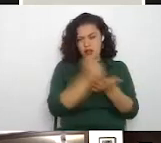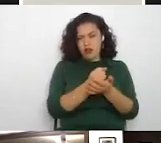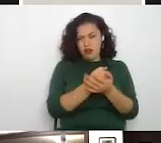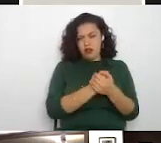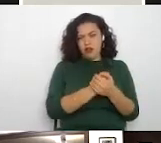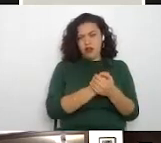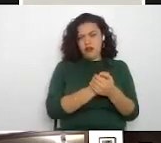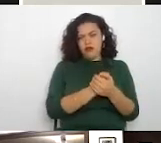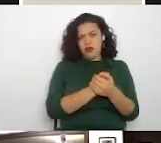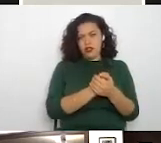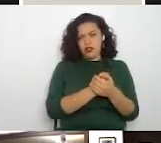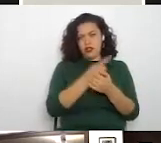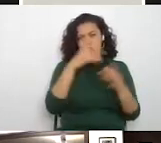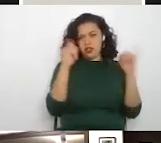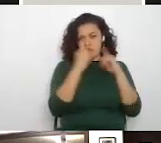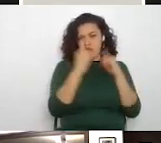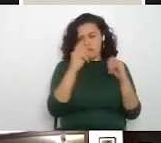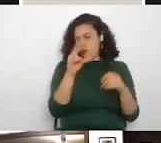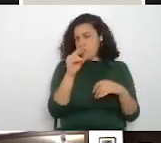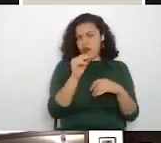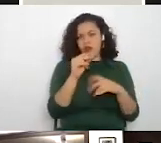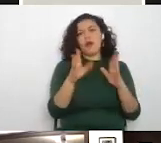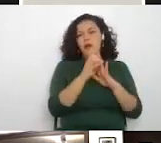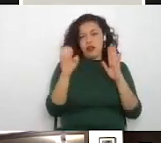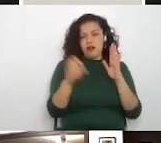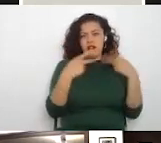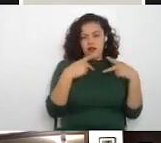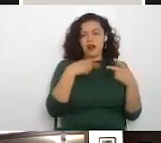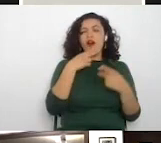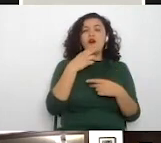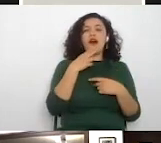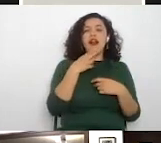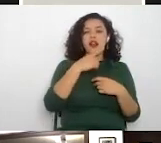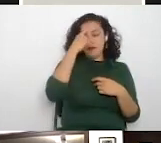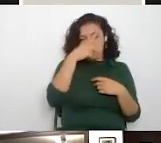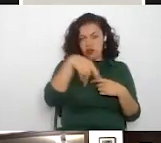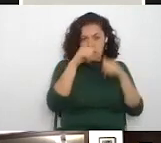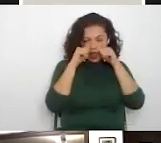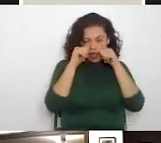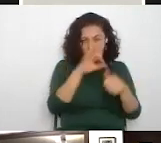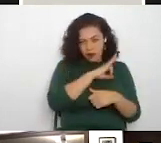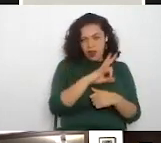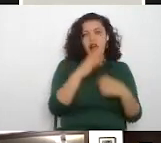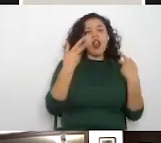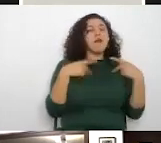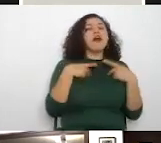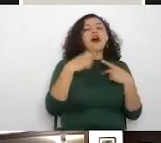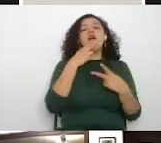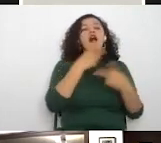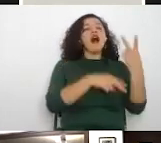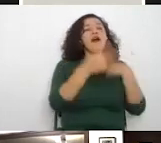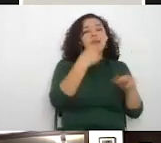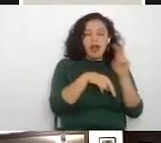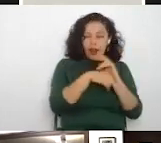una institución, por ejemplo, pues de hecho los usuarios, ¿no? O sea, para que ustedes los atiendan, el usuario, la persona sujeta